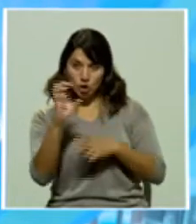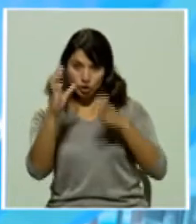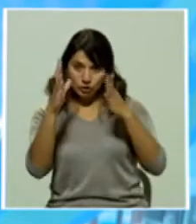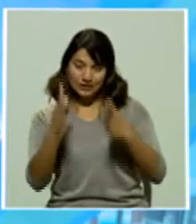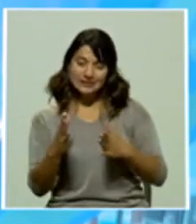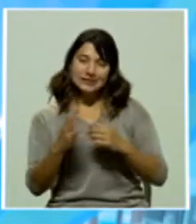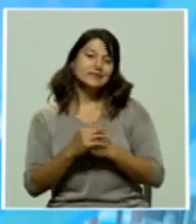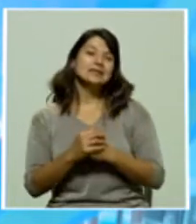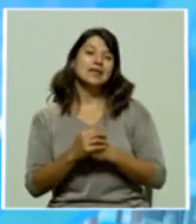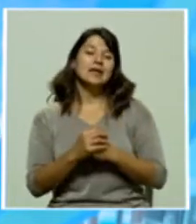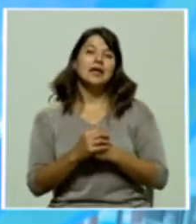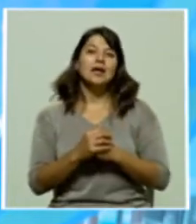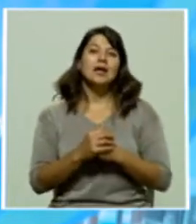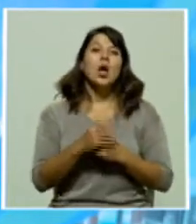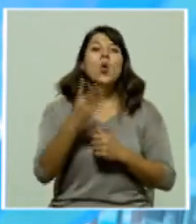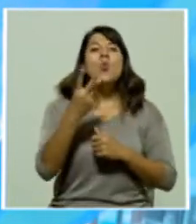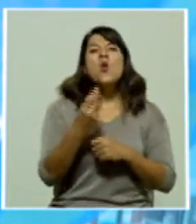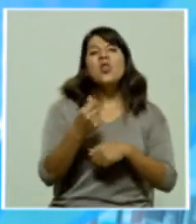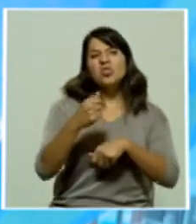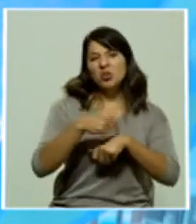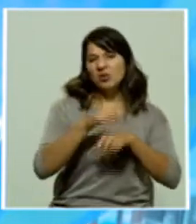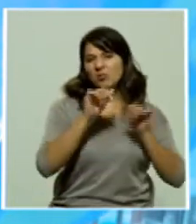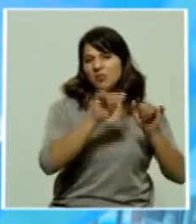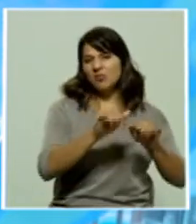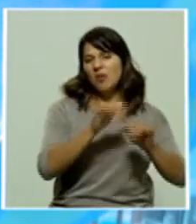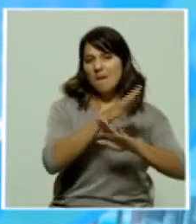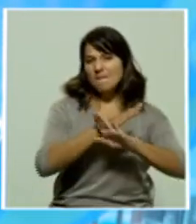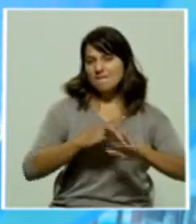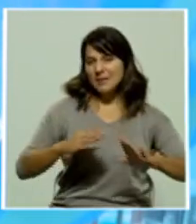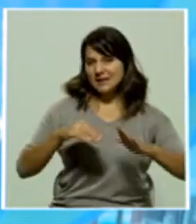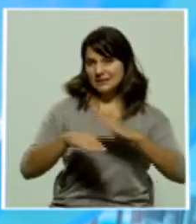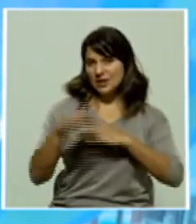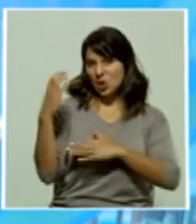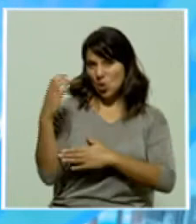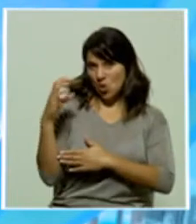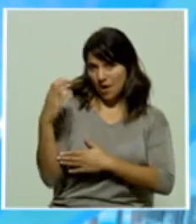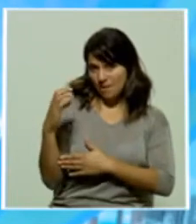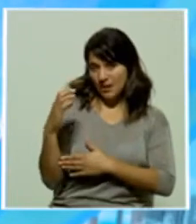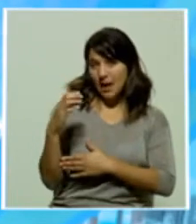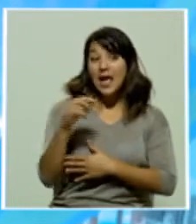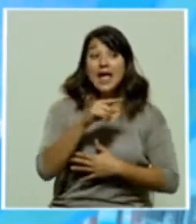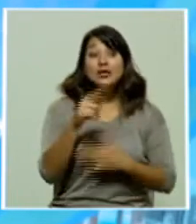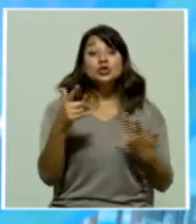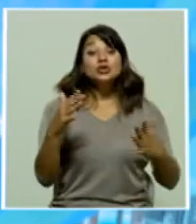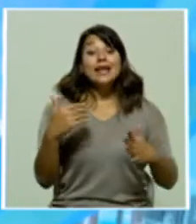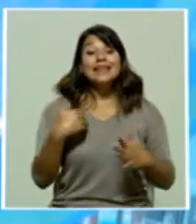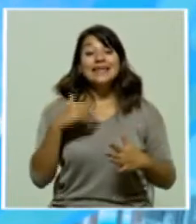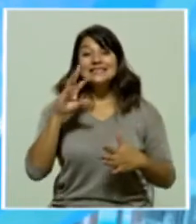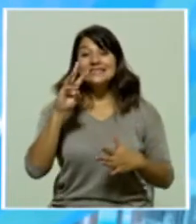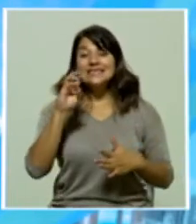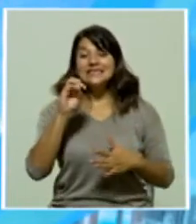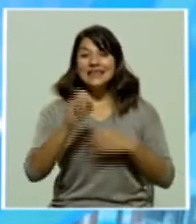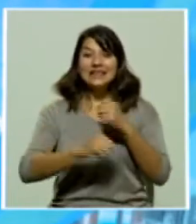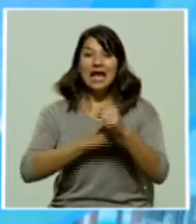puede ser la paz en Colombia? Decíamos, 60 años llevan de guerra.